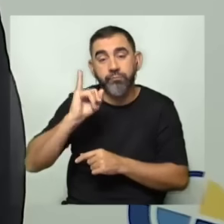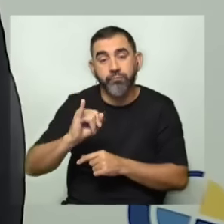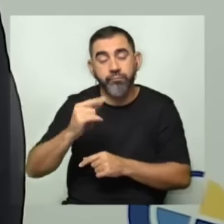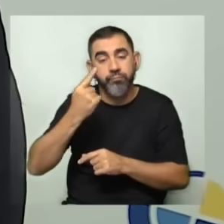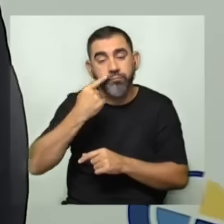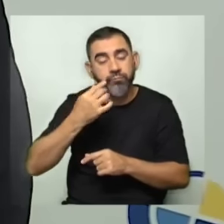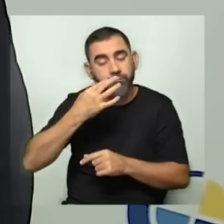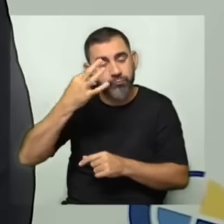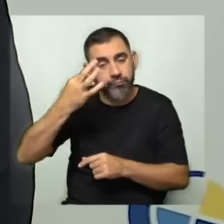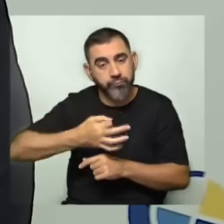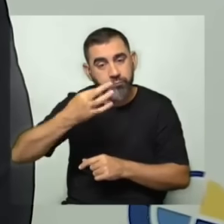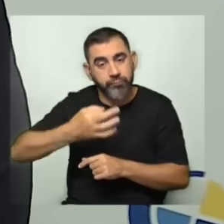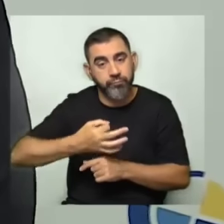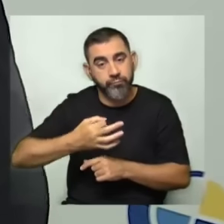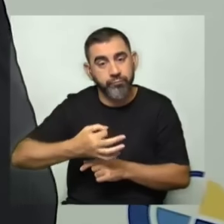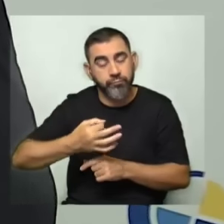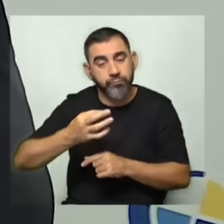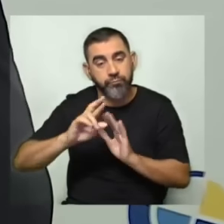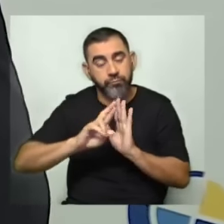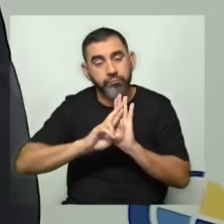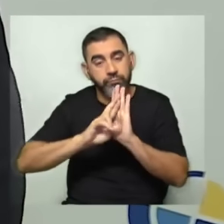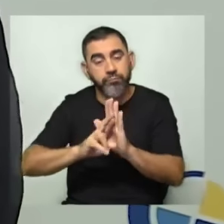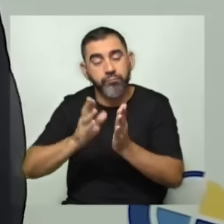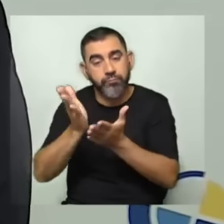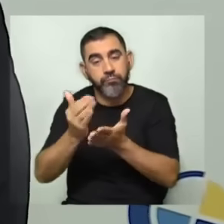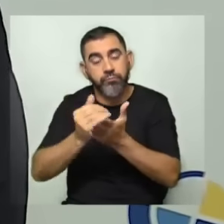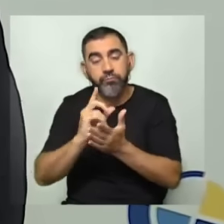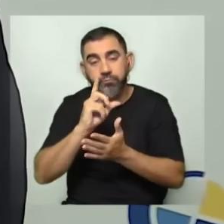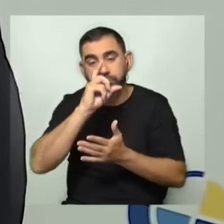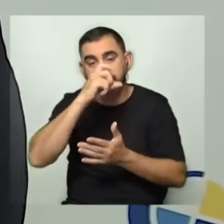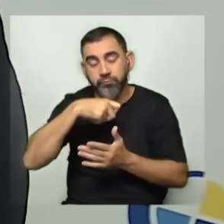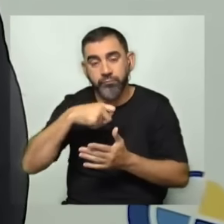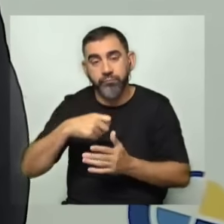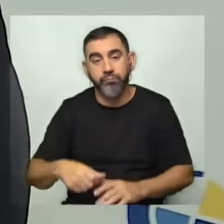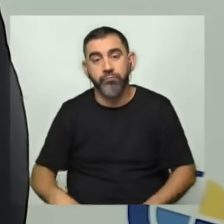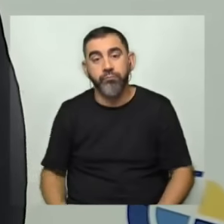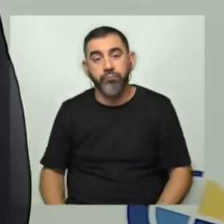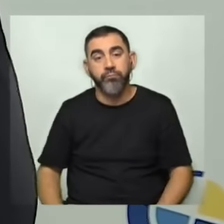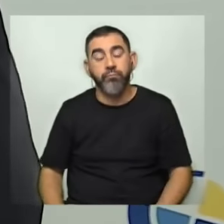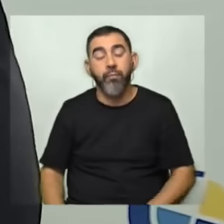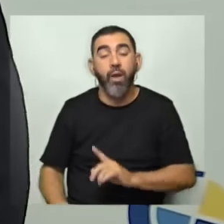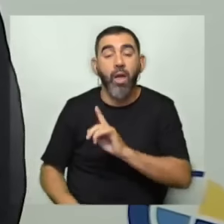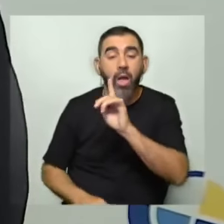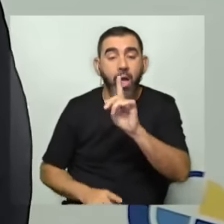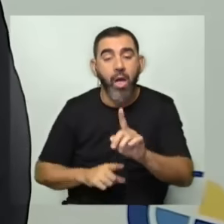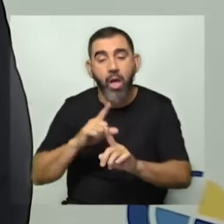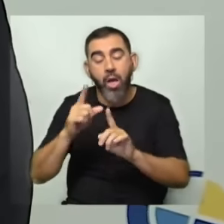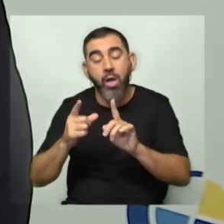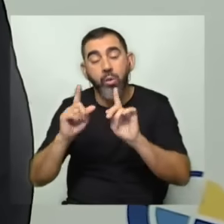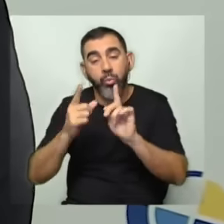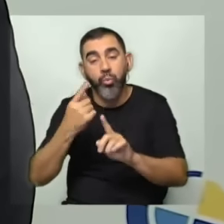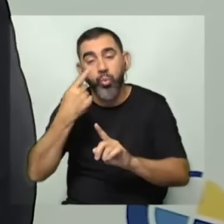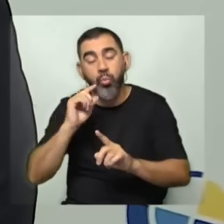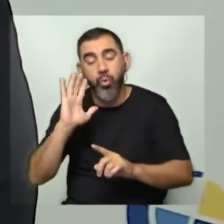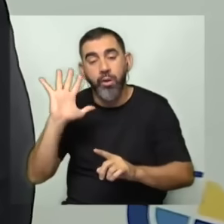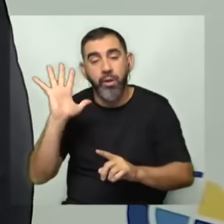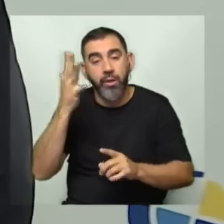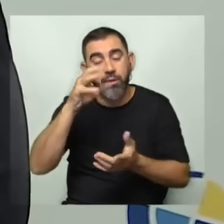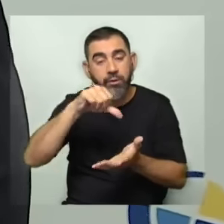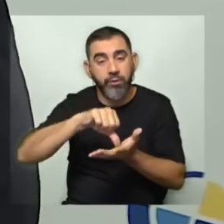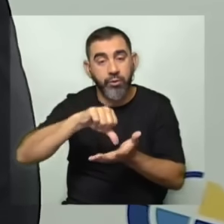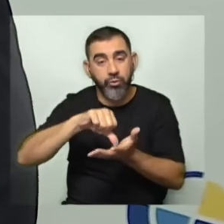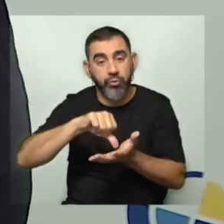cifra seguramente que va a ser representativa del departamento de Montevideo y algunas aperturas también para el interior del país